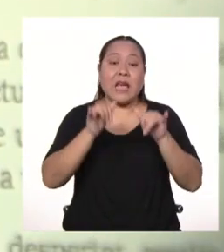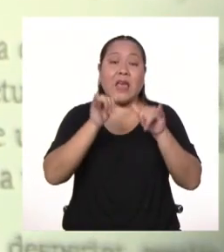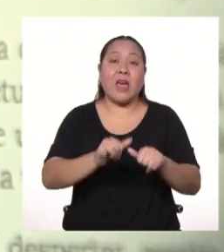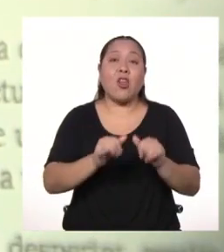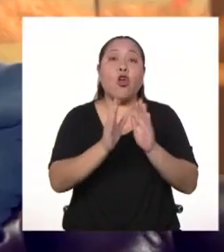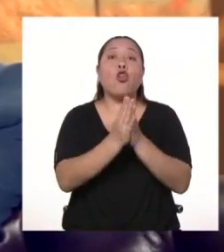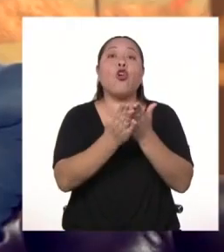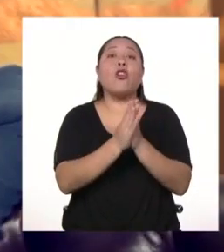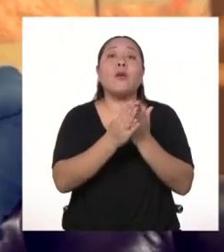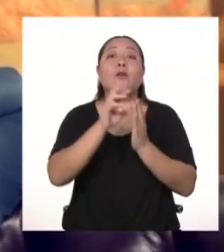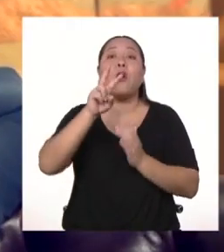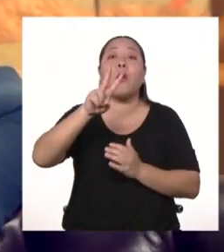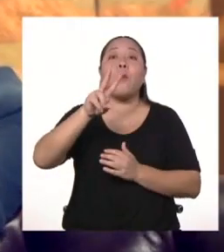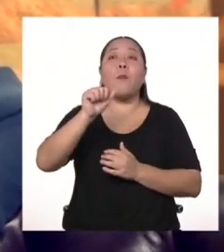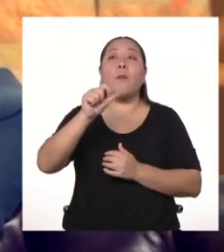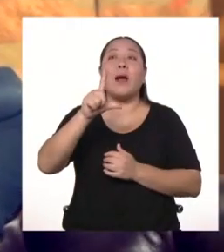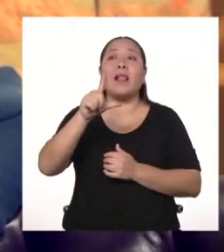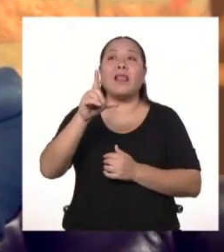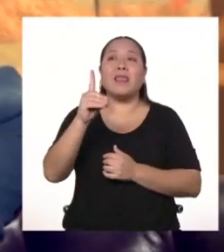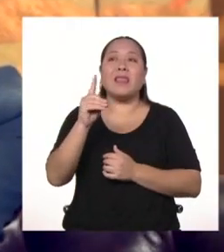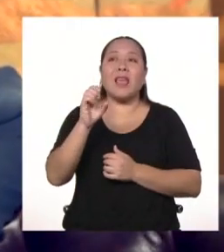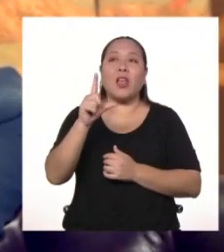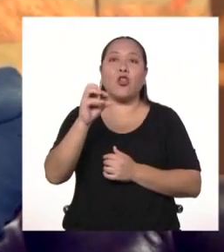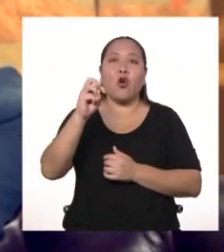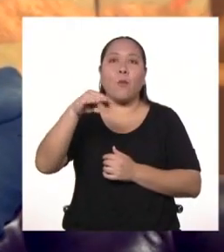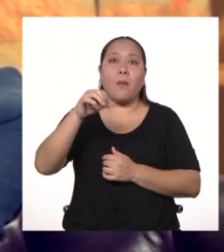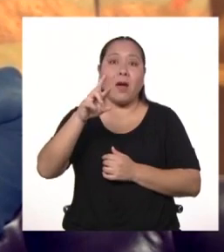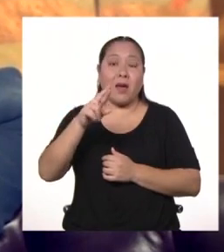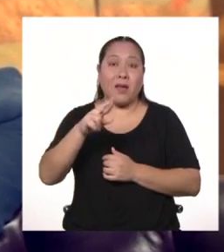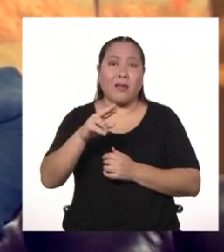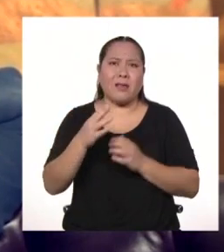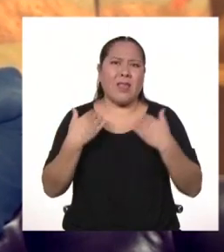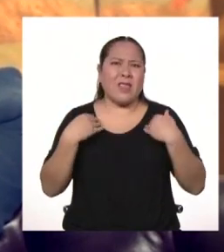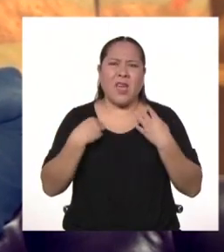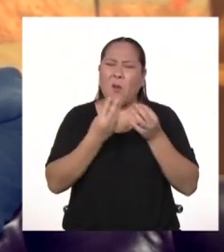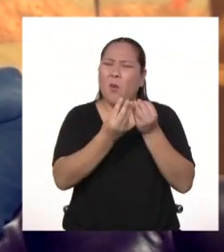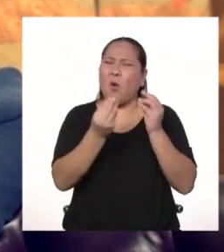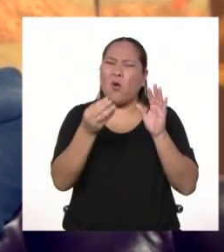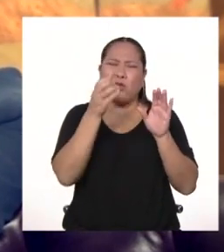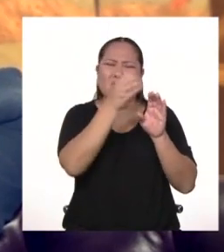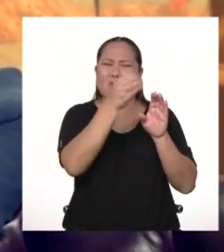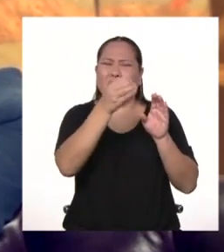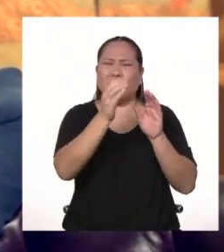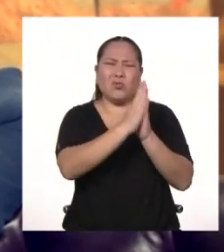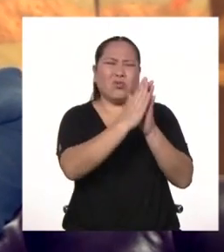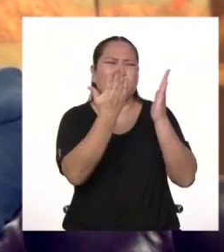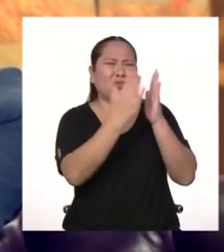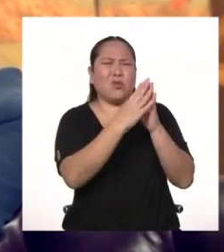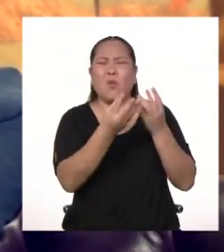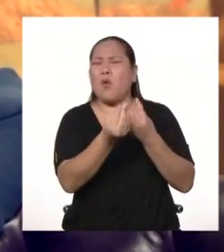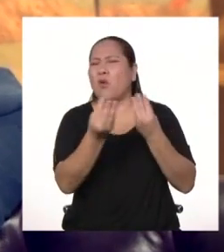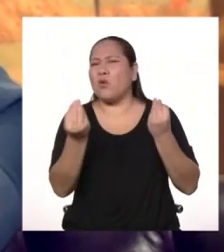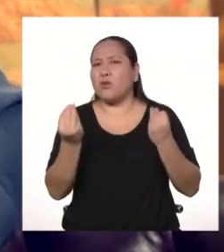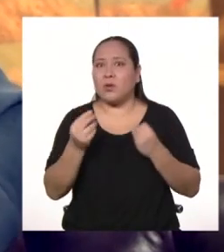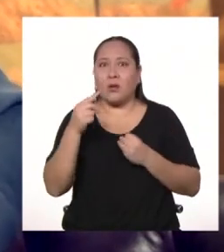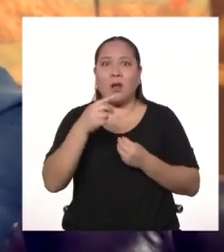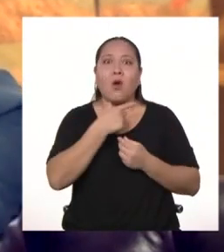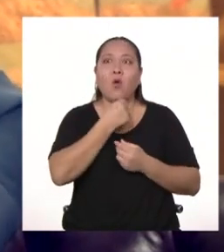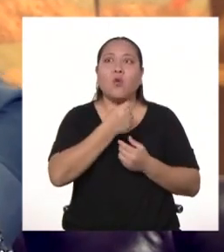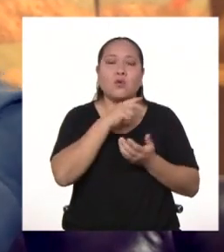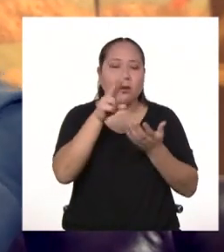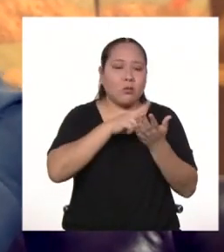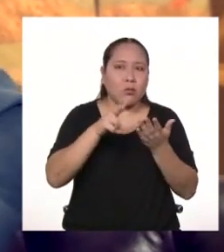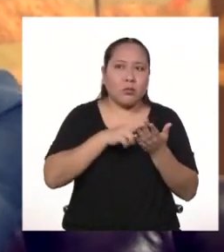Valdelomar. Tenía una biblioteca enorme, ¿no? Era un gran lector. De Wilde,